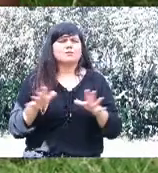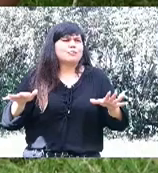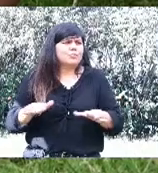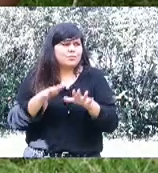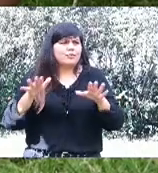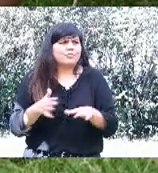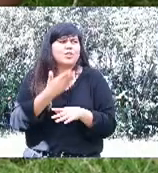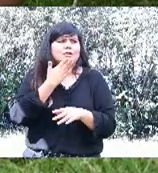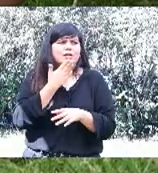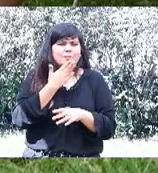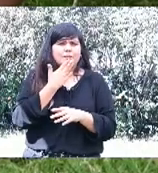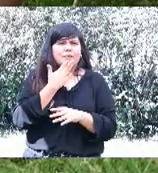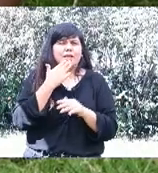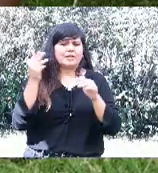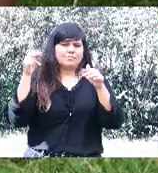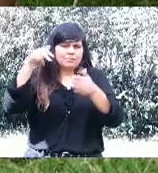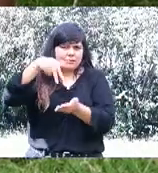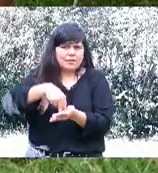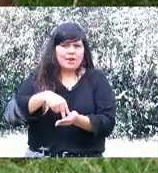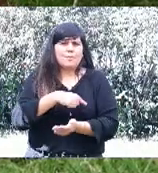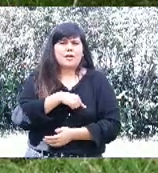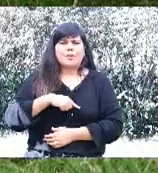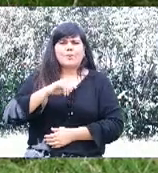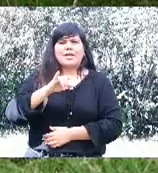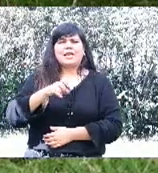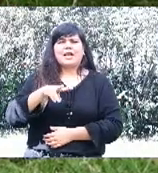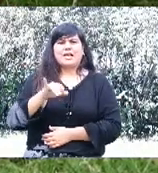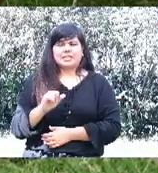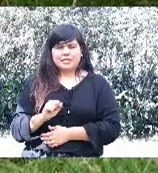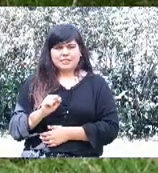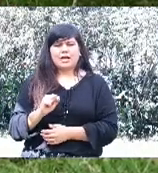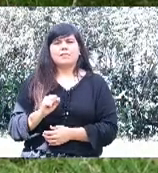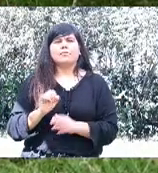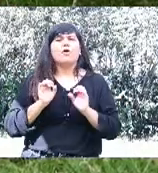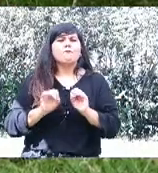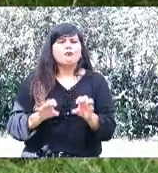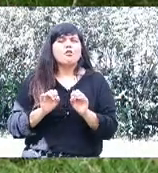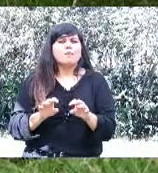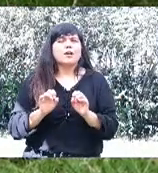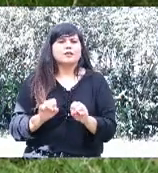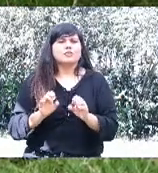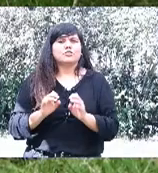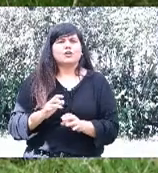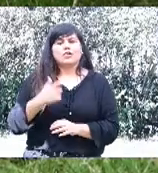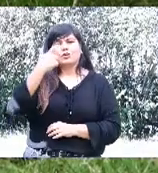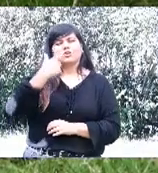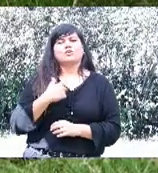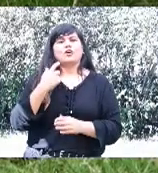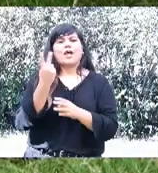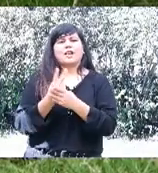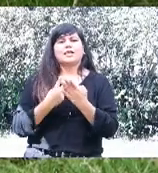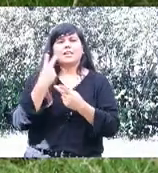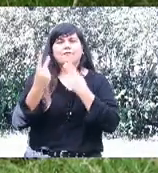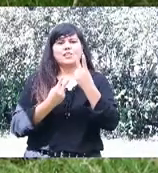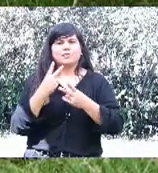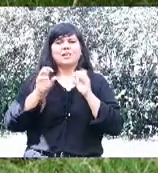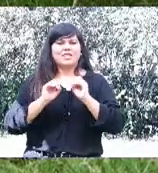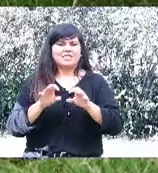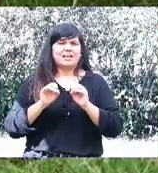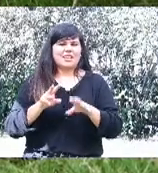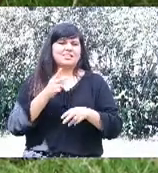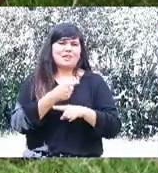también eh de estar acá mi nombre es ignacia biskupovic de formación soy arda visual y profesora de enseñanza